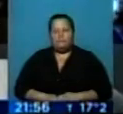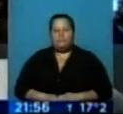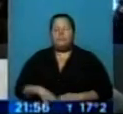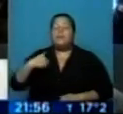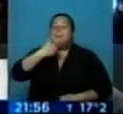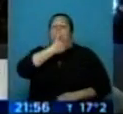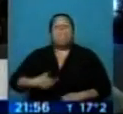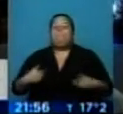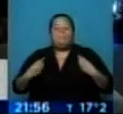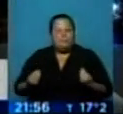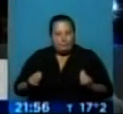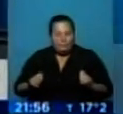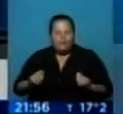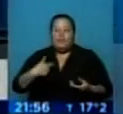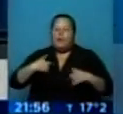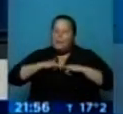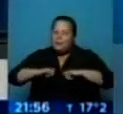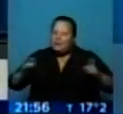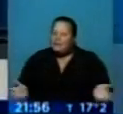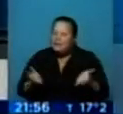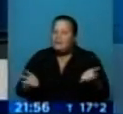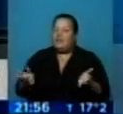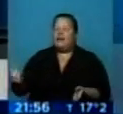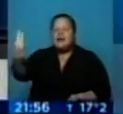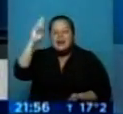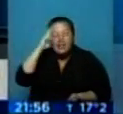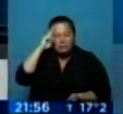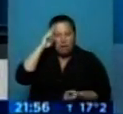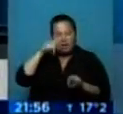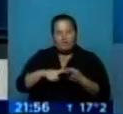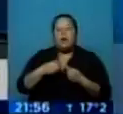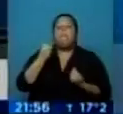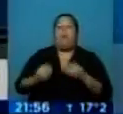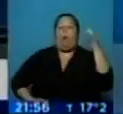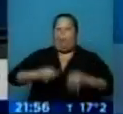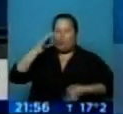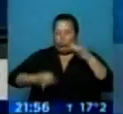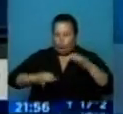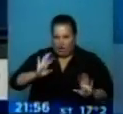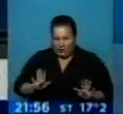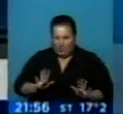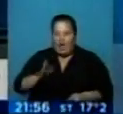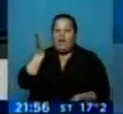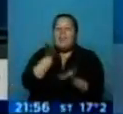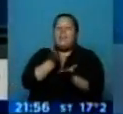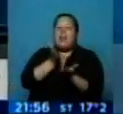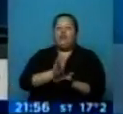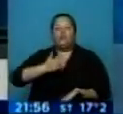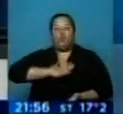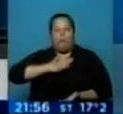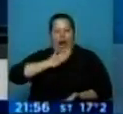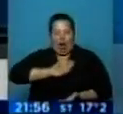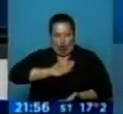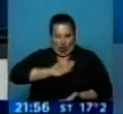Un presidente que promueva el respeto por la justicia y los derechos